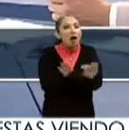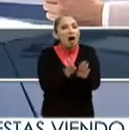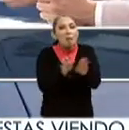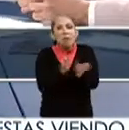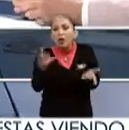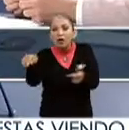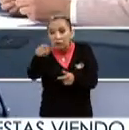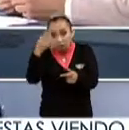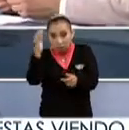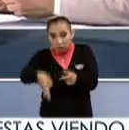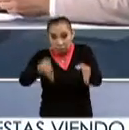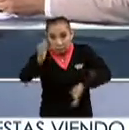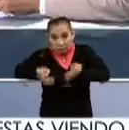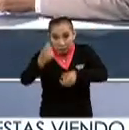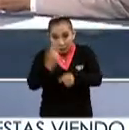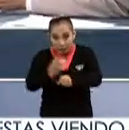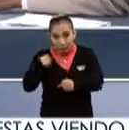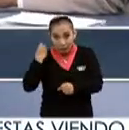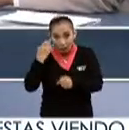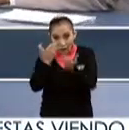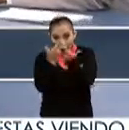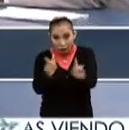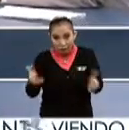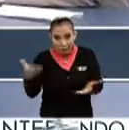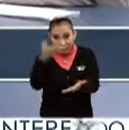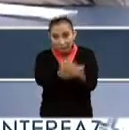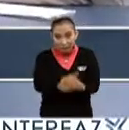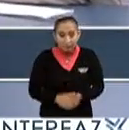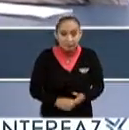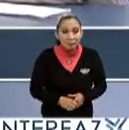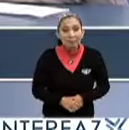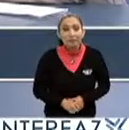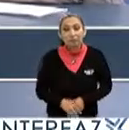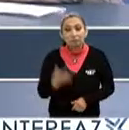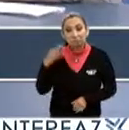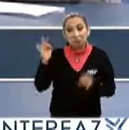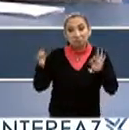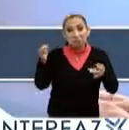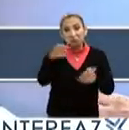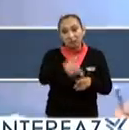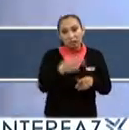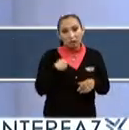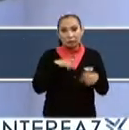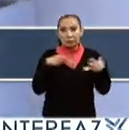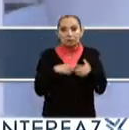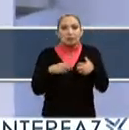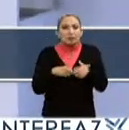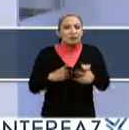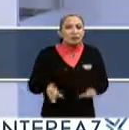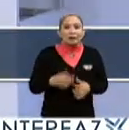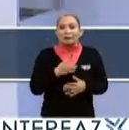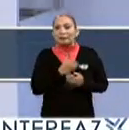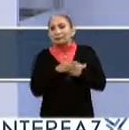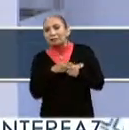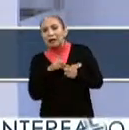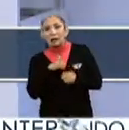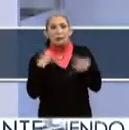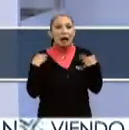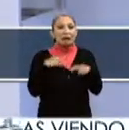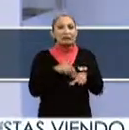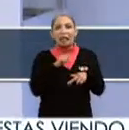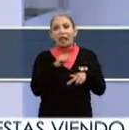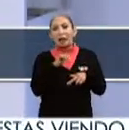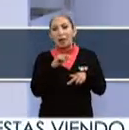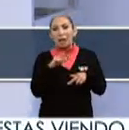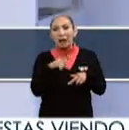¿Cómo reaccionaron ante este primer foro abierto? Pues mira, la aceptación que tuvimos, estábamos nerviosos, la verdad, la maestra Laura